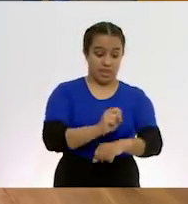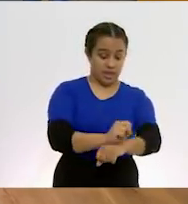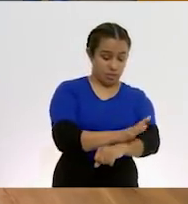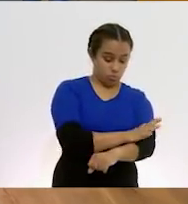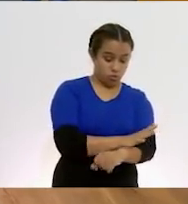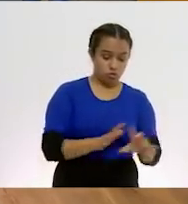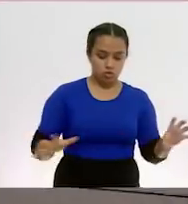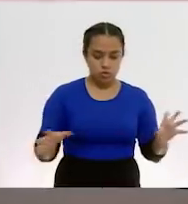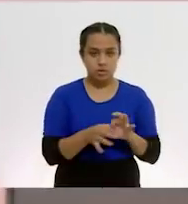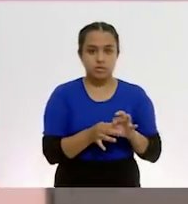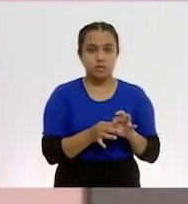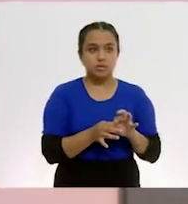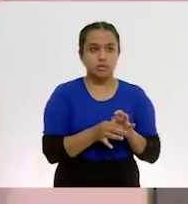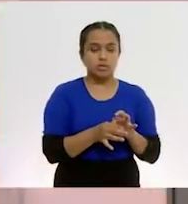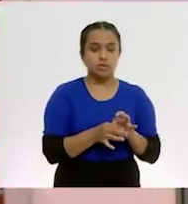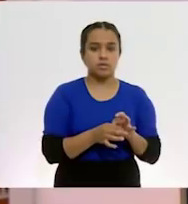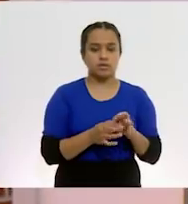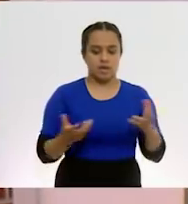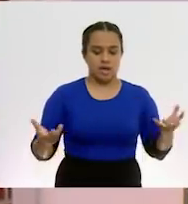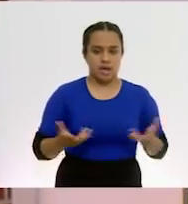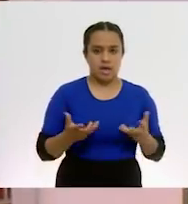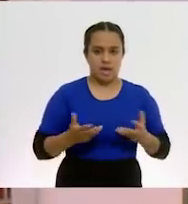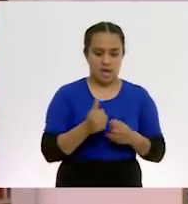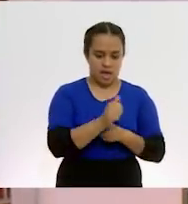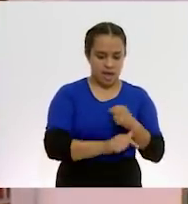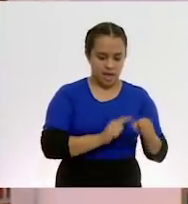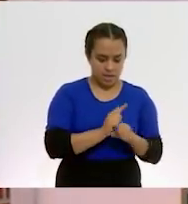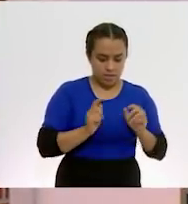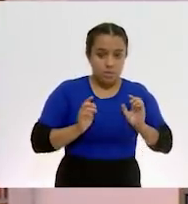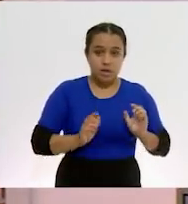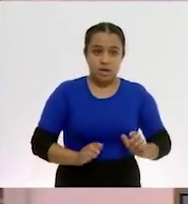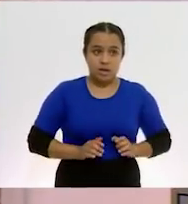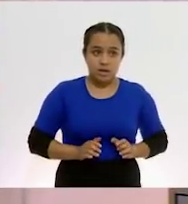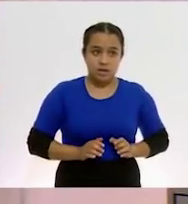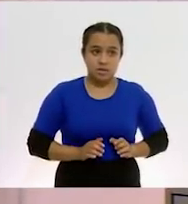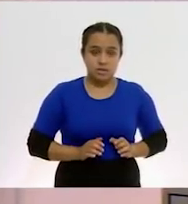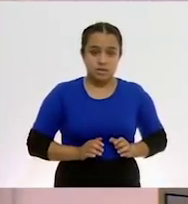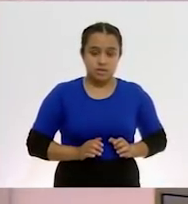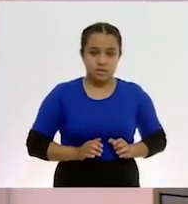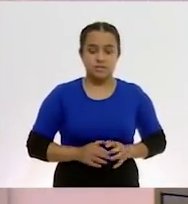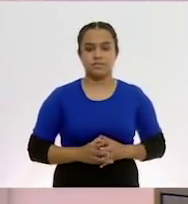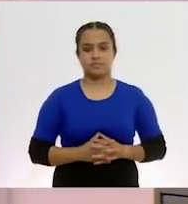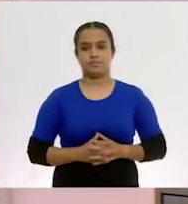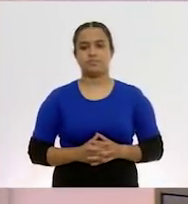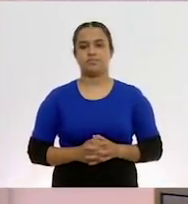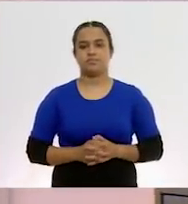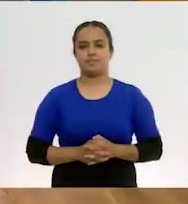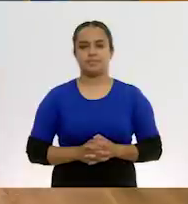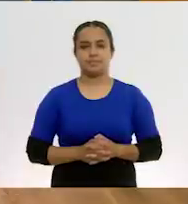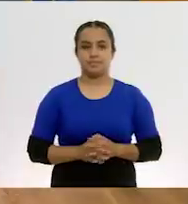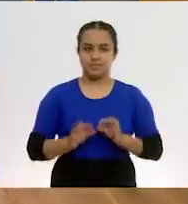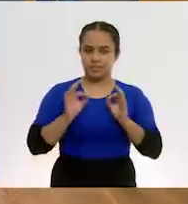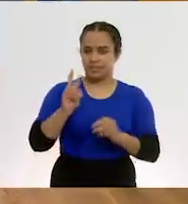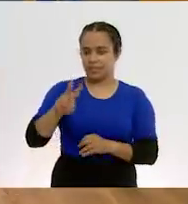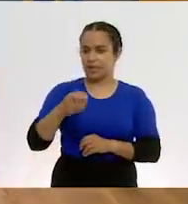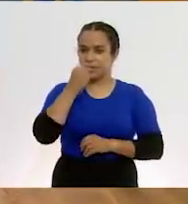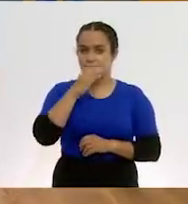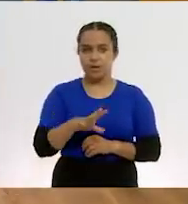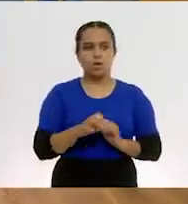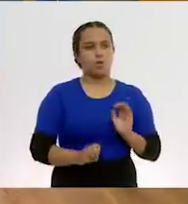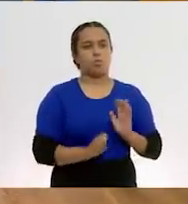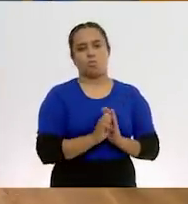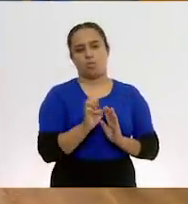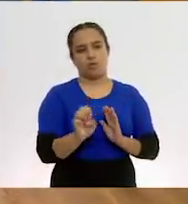emociones con acciones o corporalidad de los diferentes animales que tenemos. Padrísimo. Por